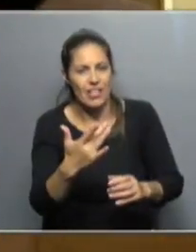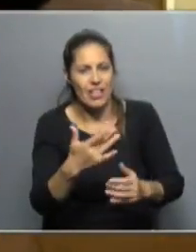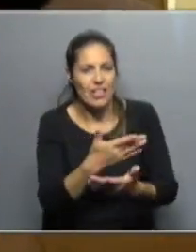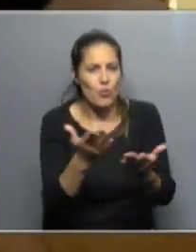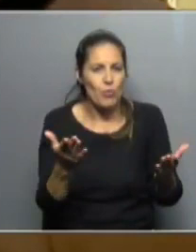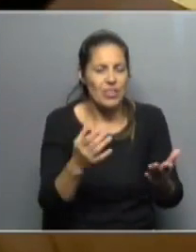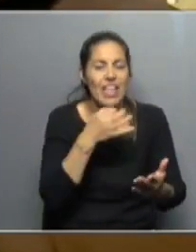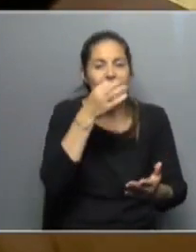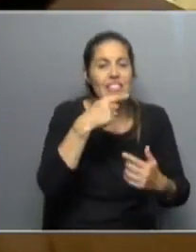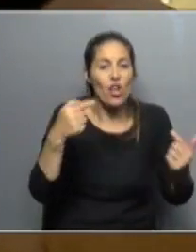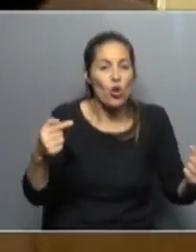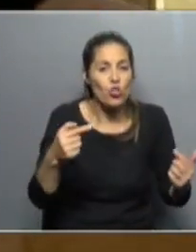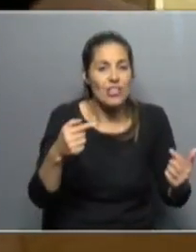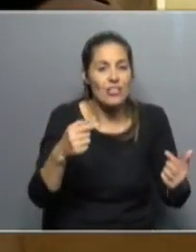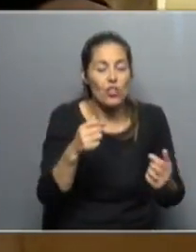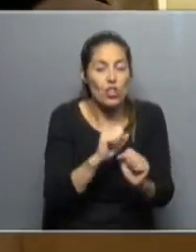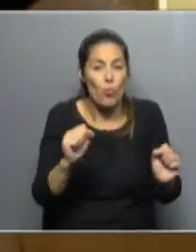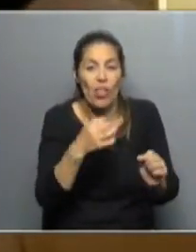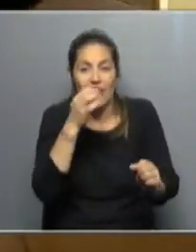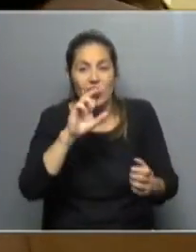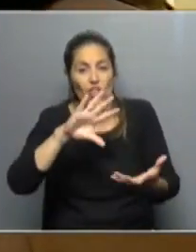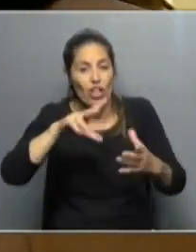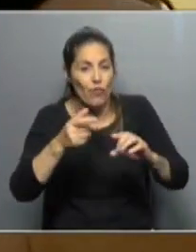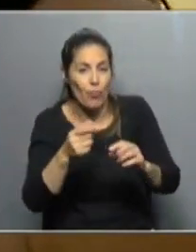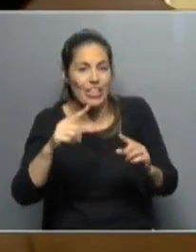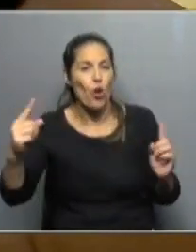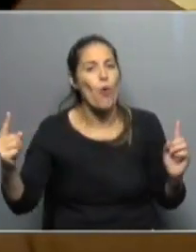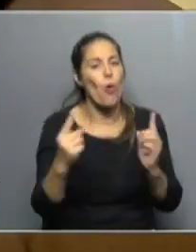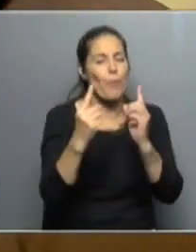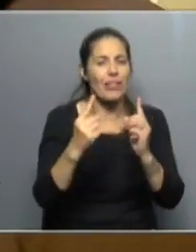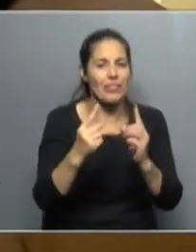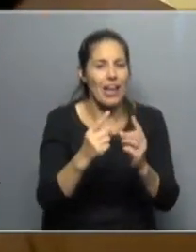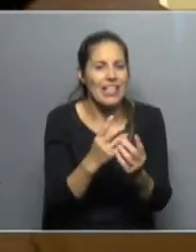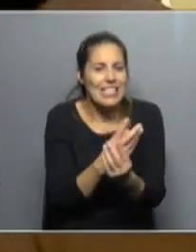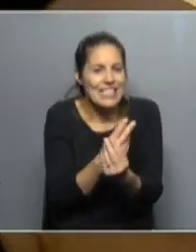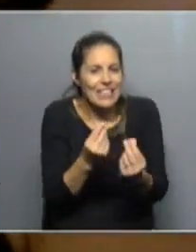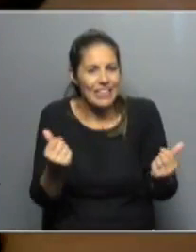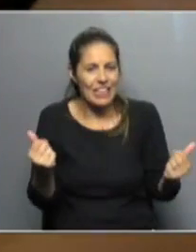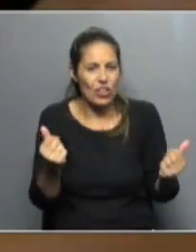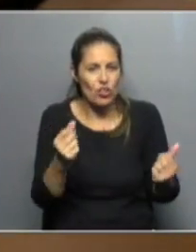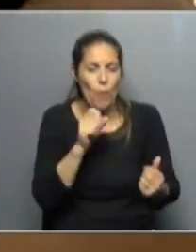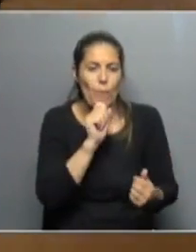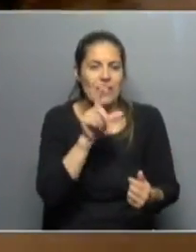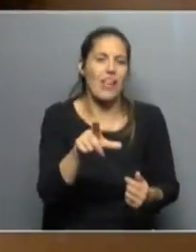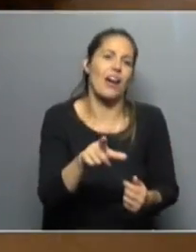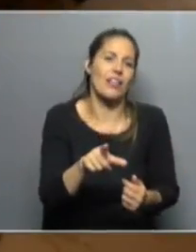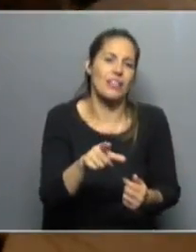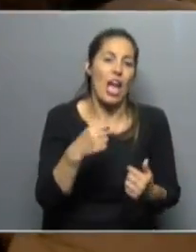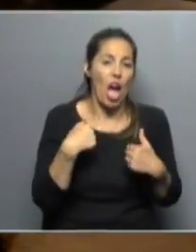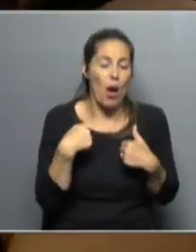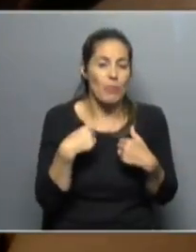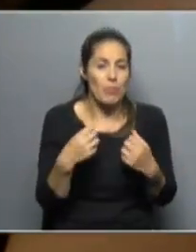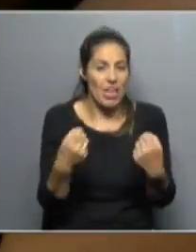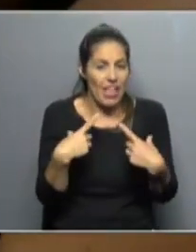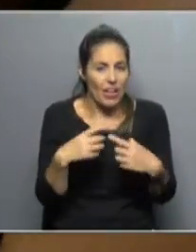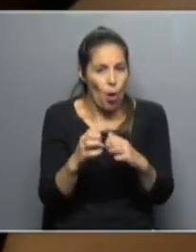dicen cosas que no se podrían decir de otra manera. Esto compacta sentidos y mensajes que a mí me llenan de